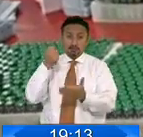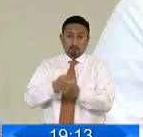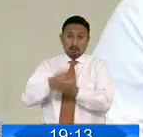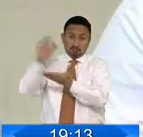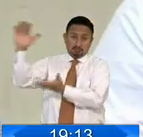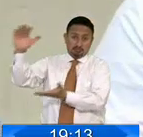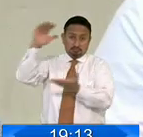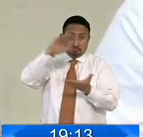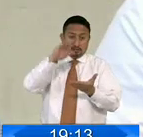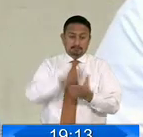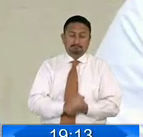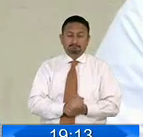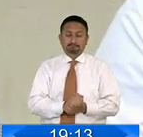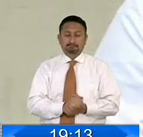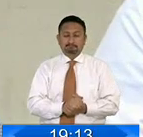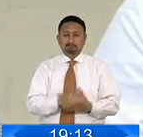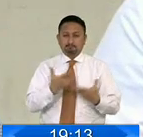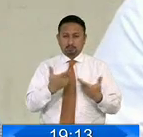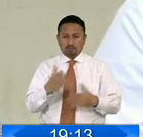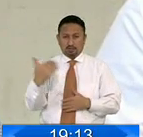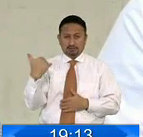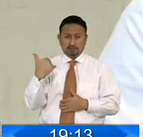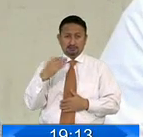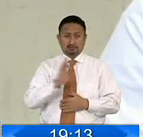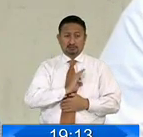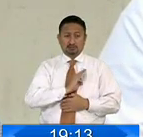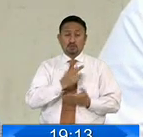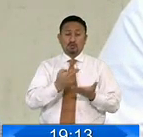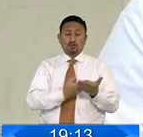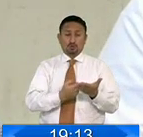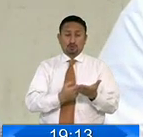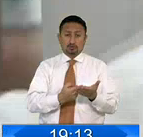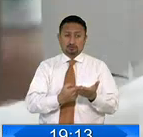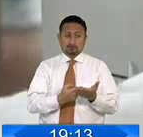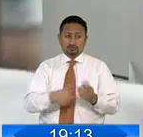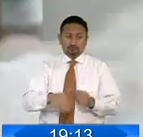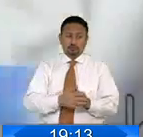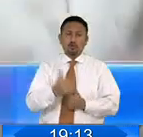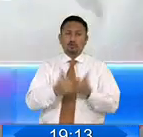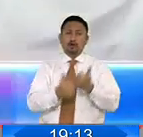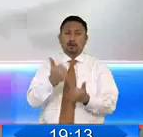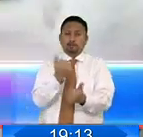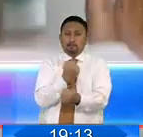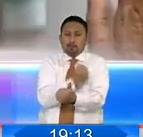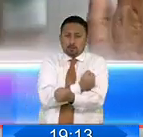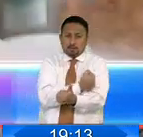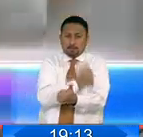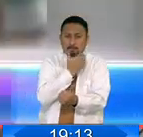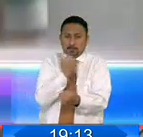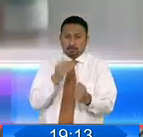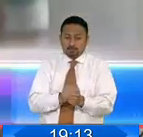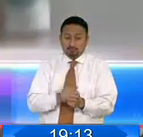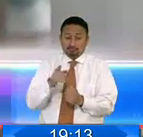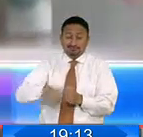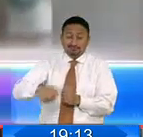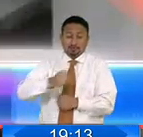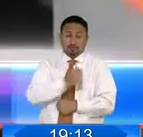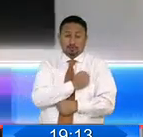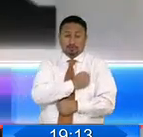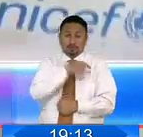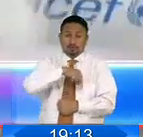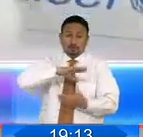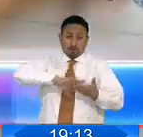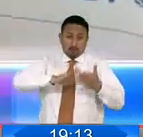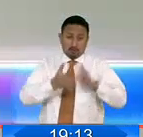decirte una mesa para determinar con la vacuna ideal de acuerdo a las características propias de la